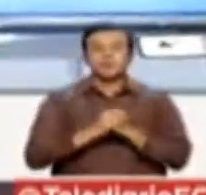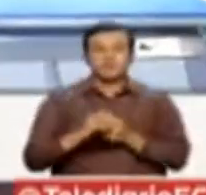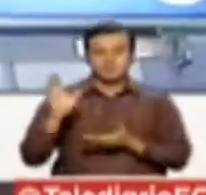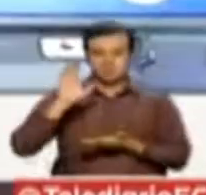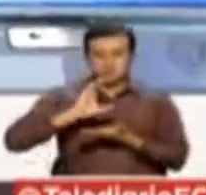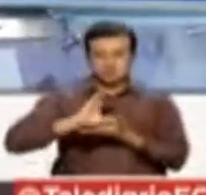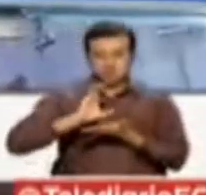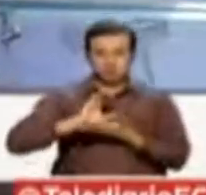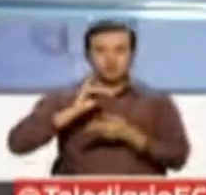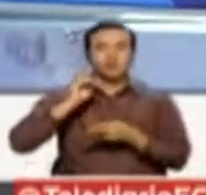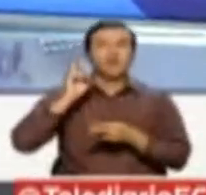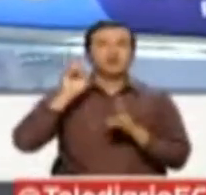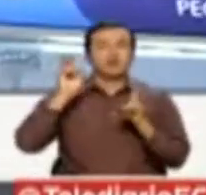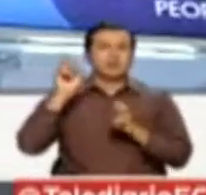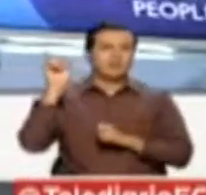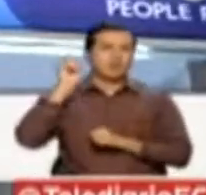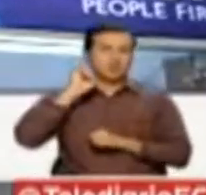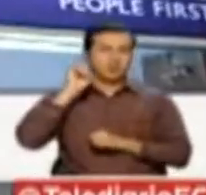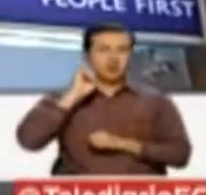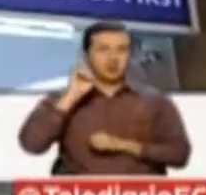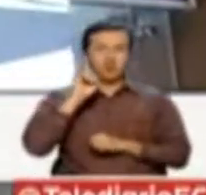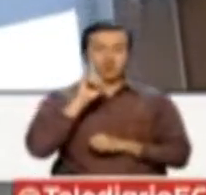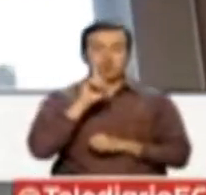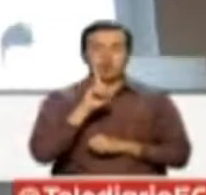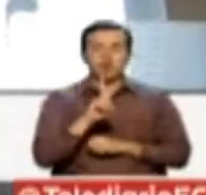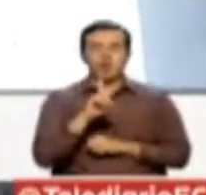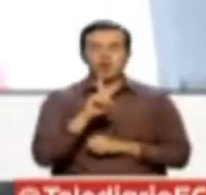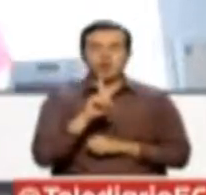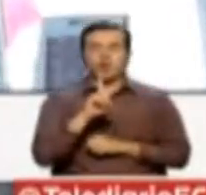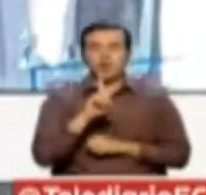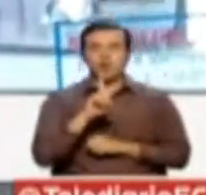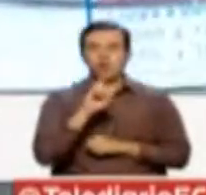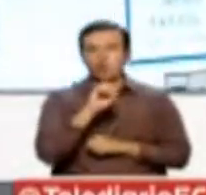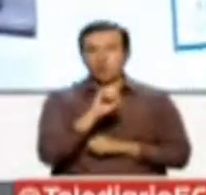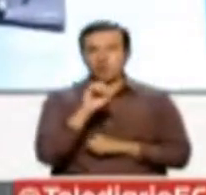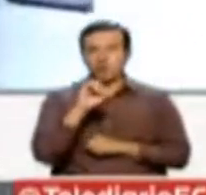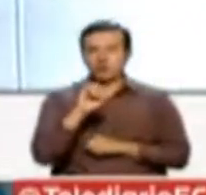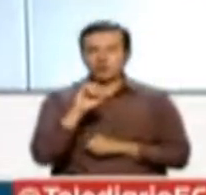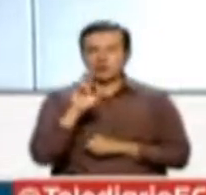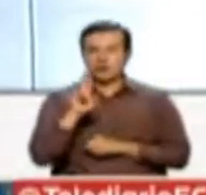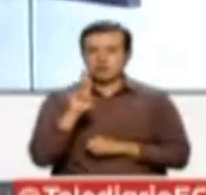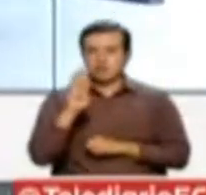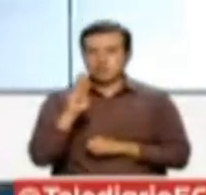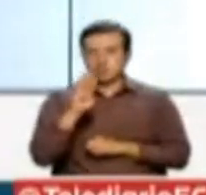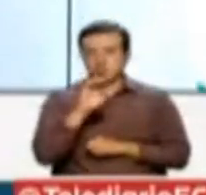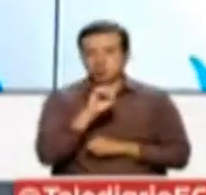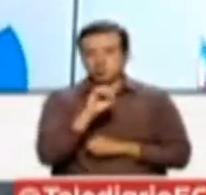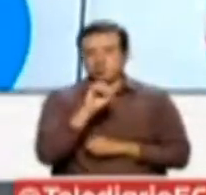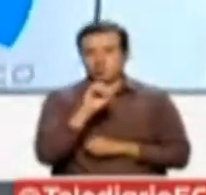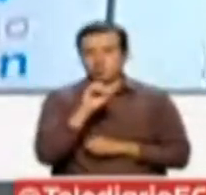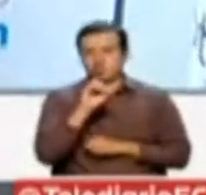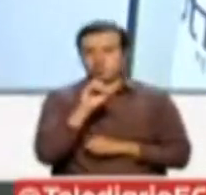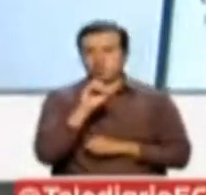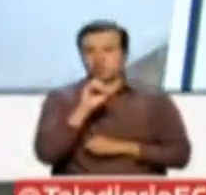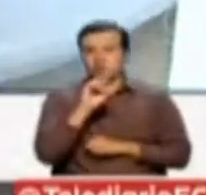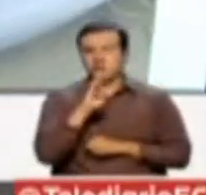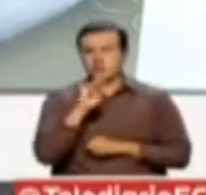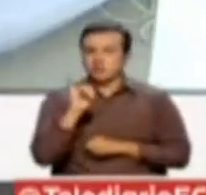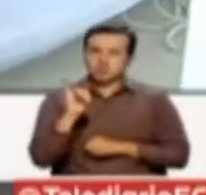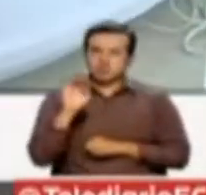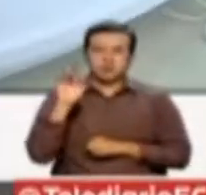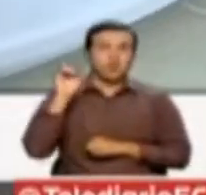centro audiológico obvio ir bien vamos a centrar un poquito muy buenos días a que nos están esperando porque queremos presentarles